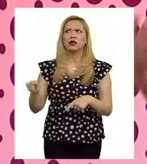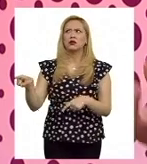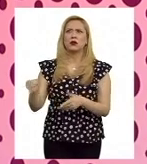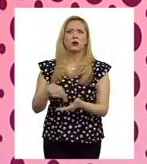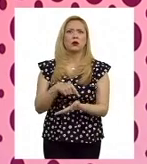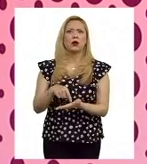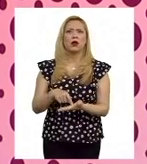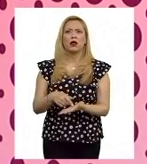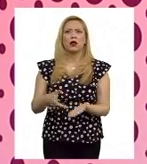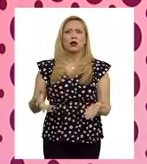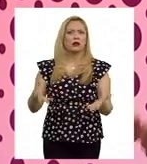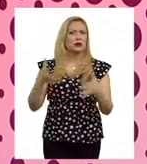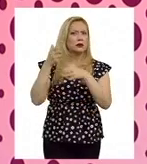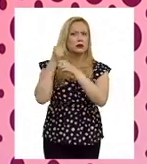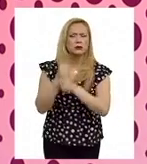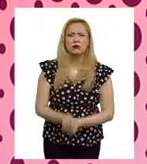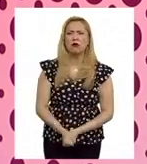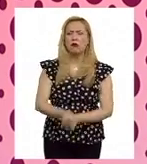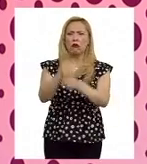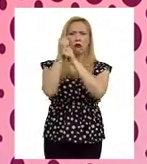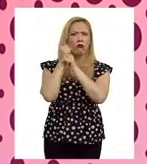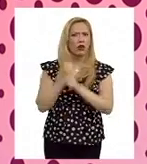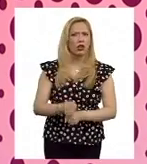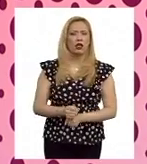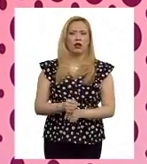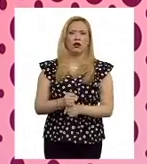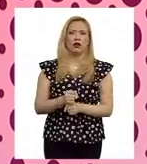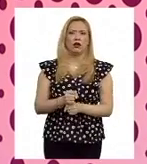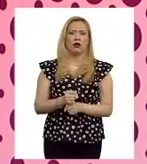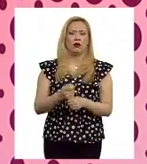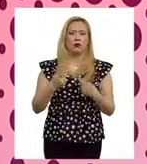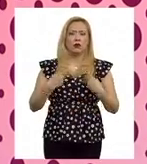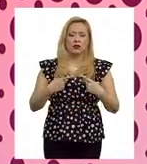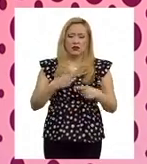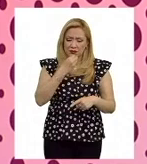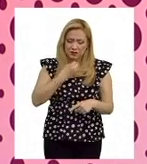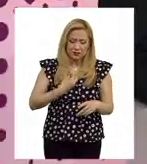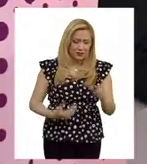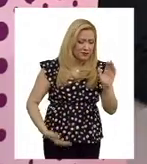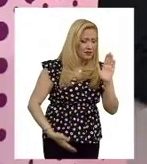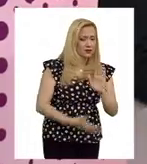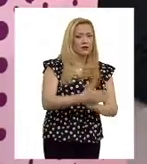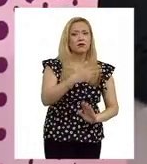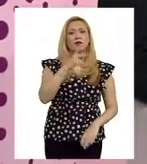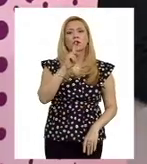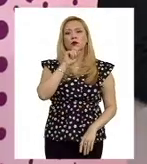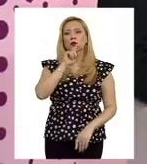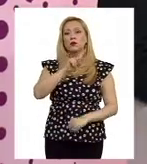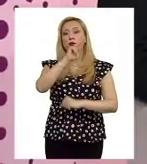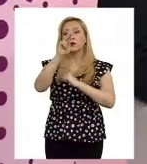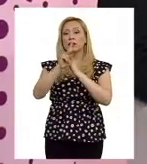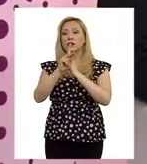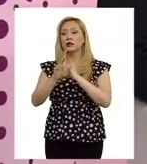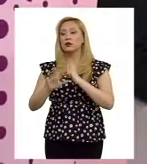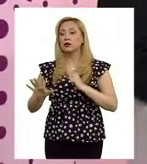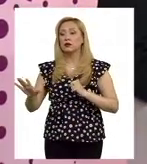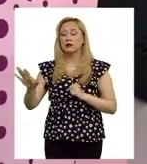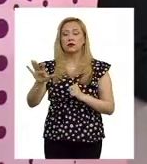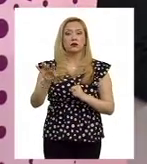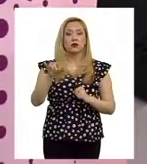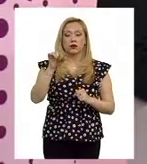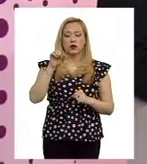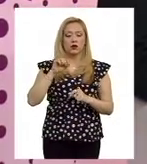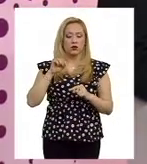las consecuencias son tremendas, tanto para la gente que está obligada a desplazarse, pero también para los países receptores que de un día a